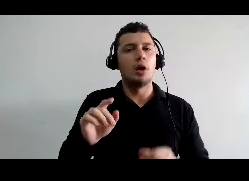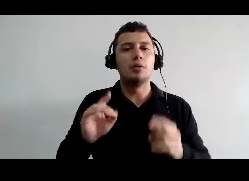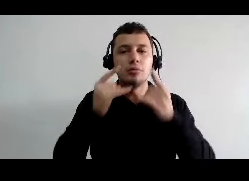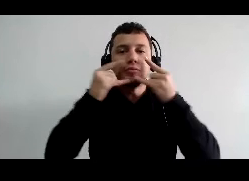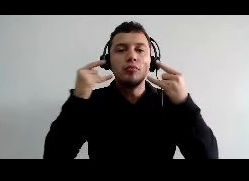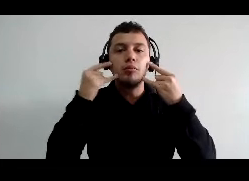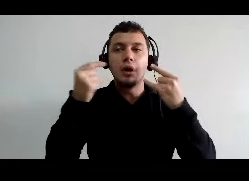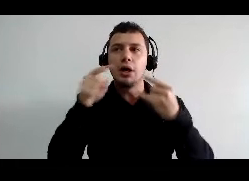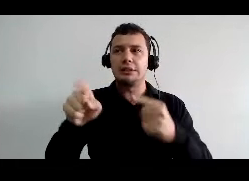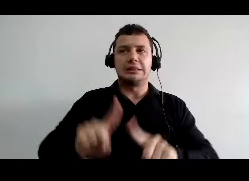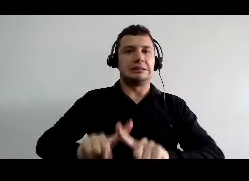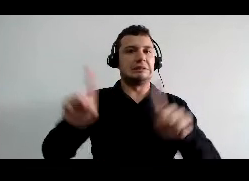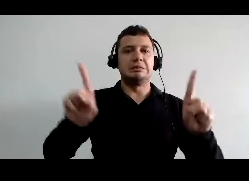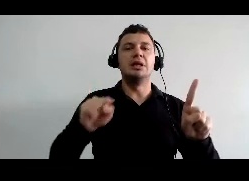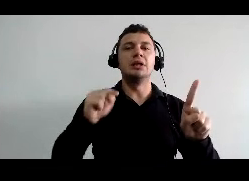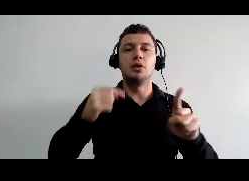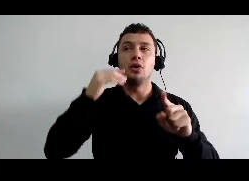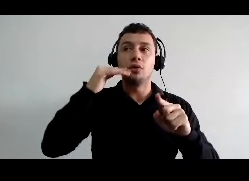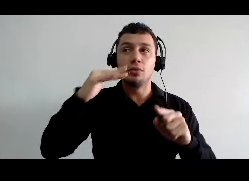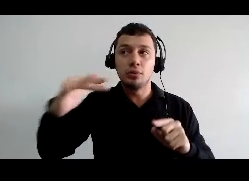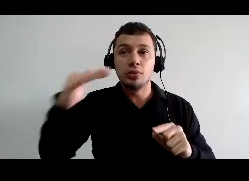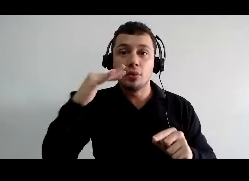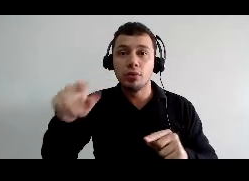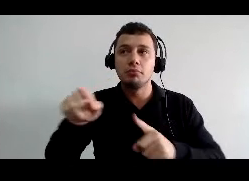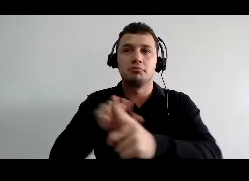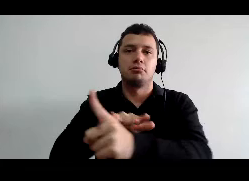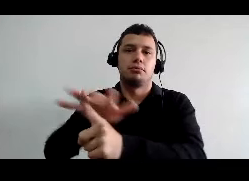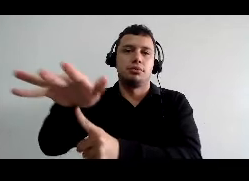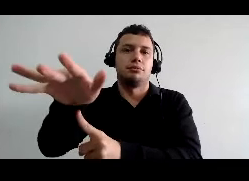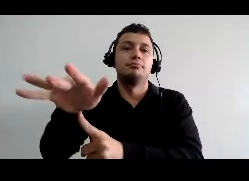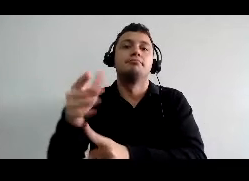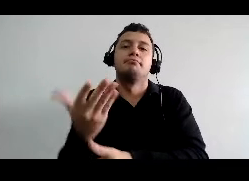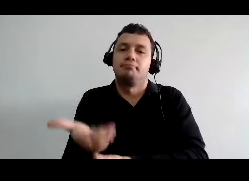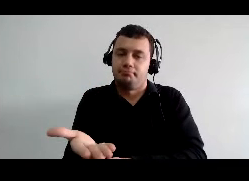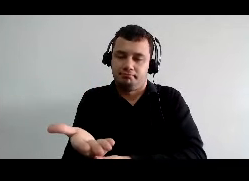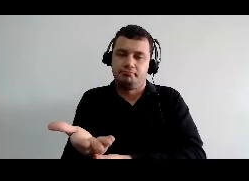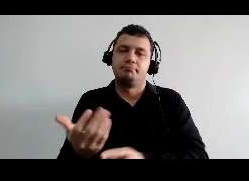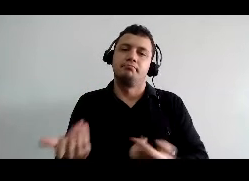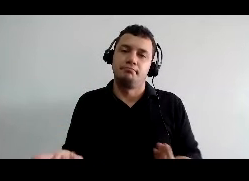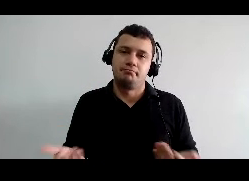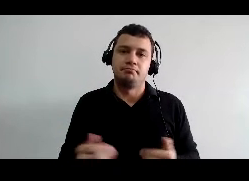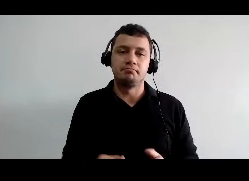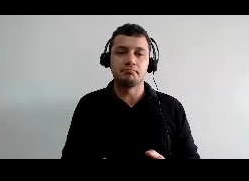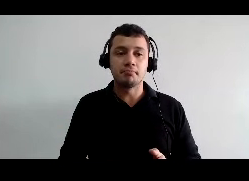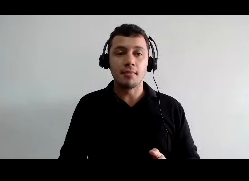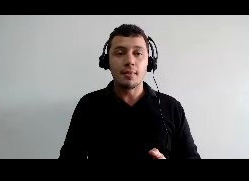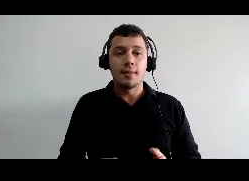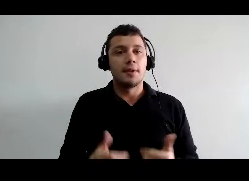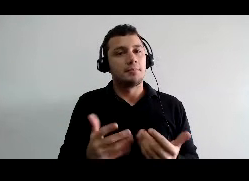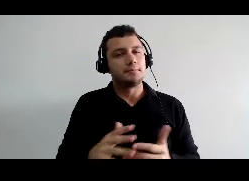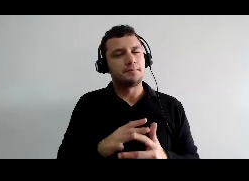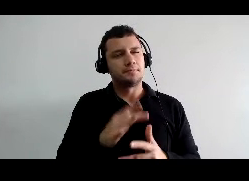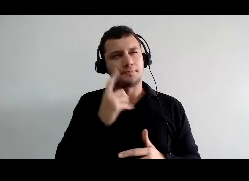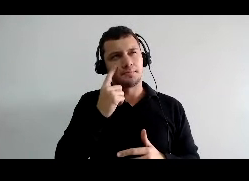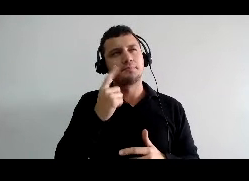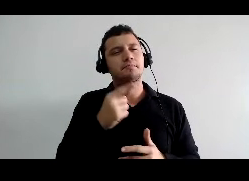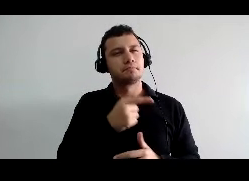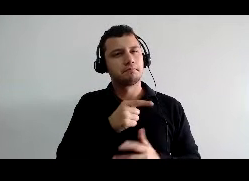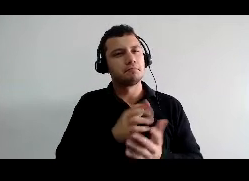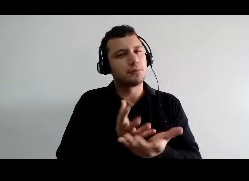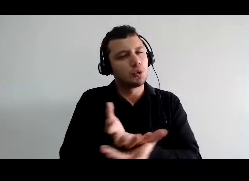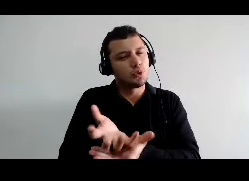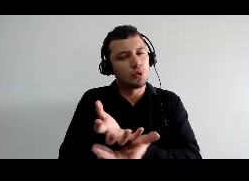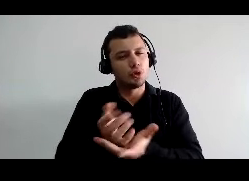exhalación y que puede contaminar a las otras personas. De hecho, una de las recomendaciones que